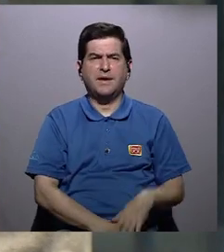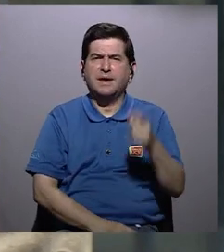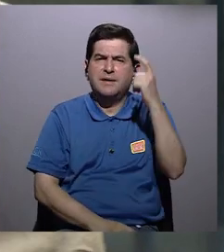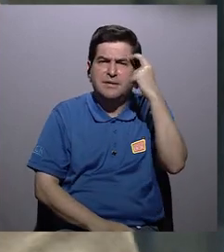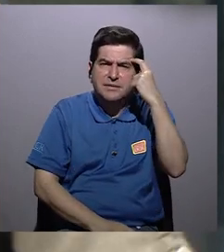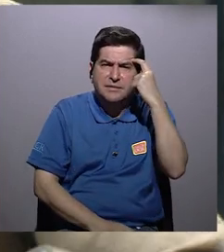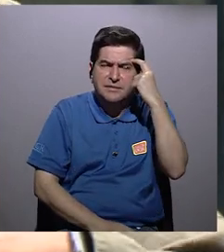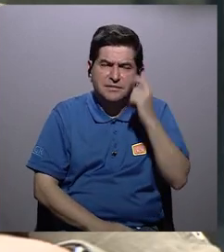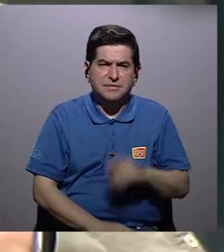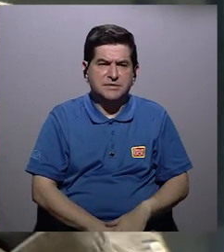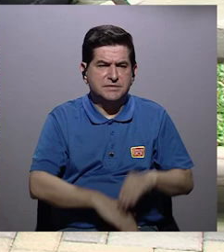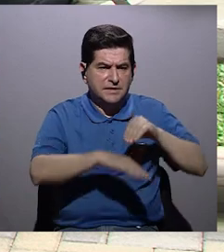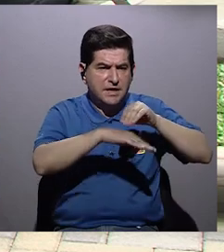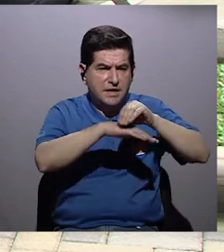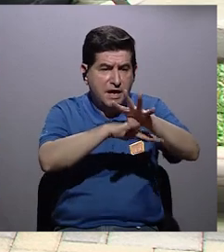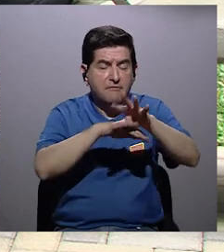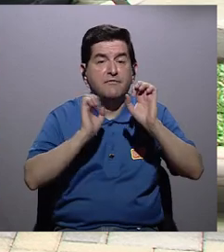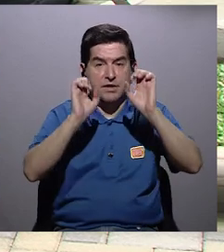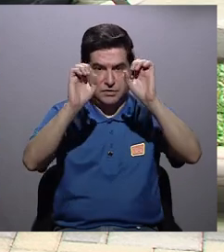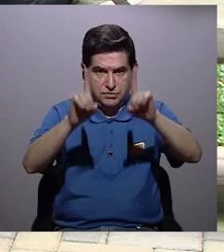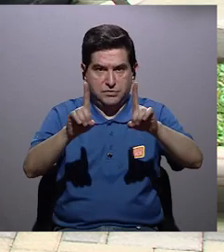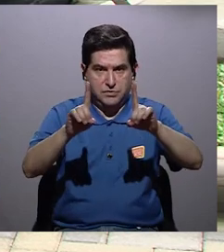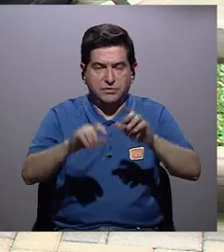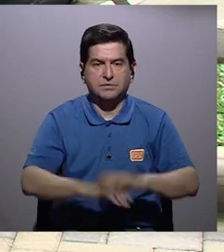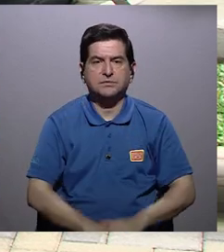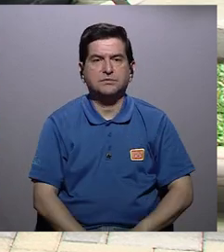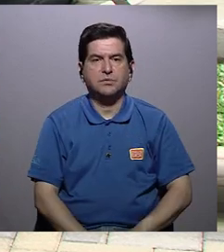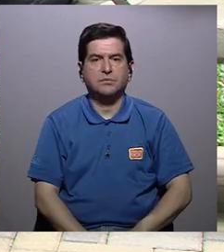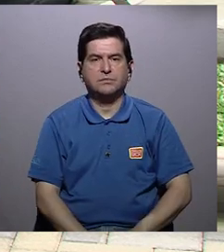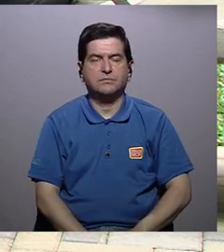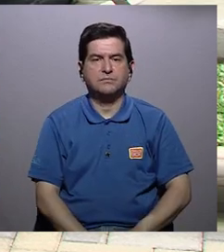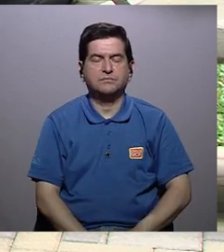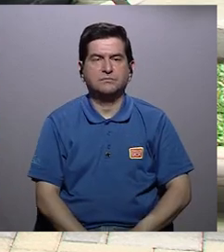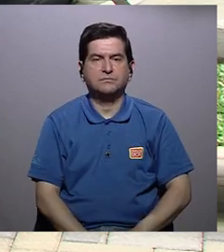propiamente de sus consecuencias educativas, o